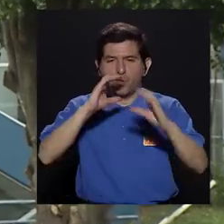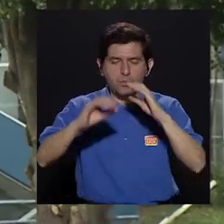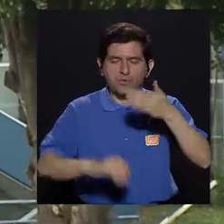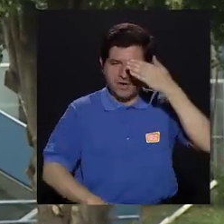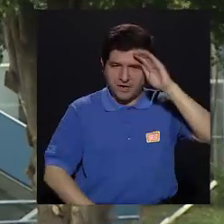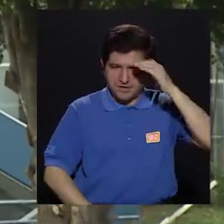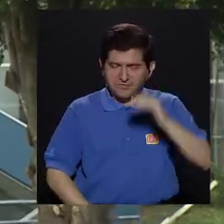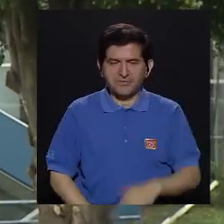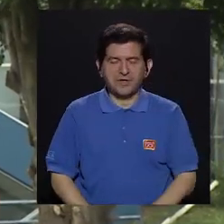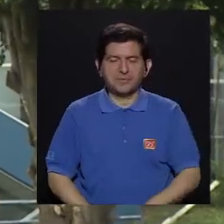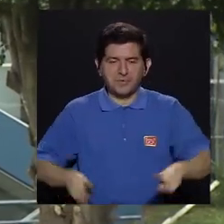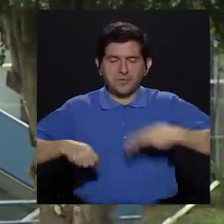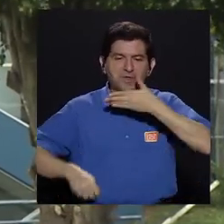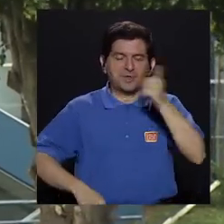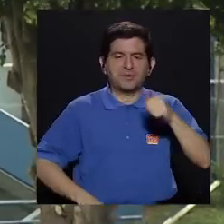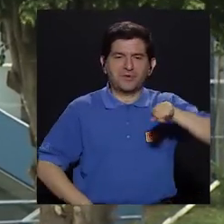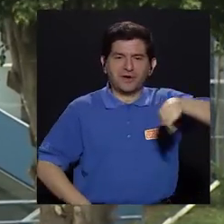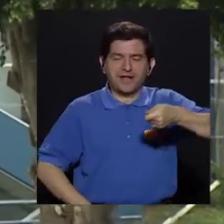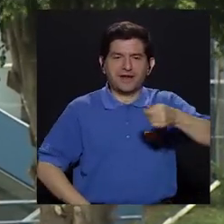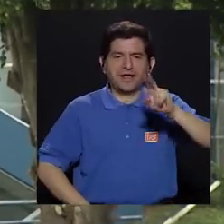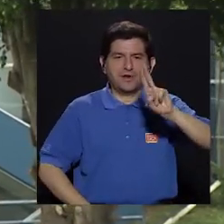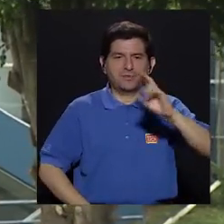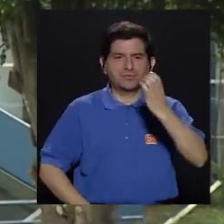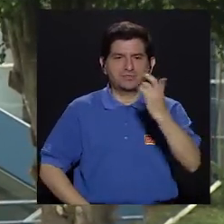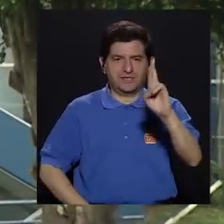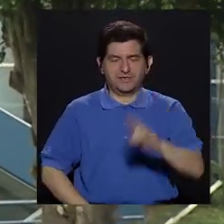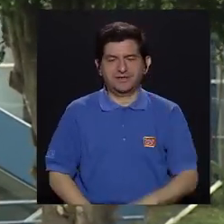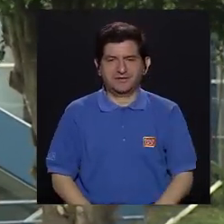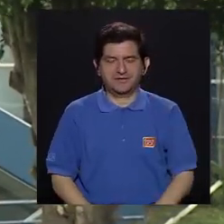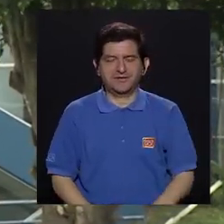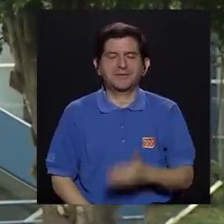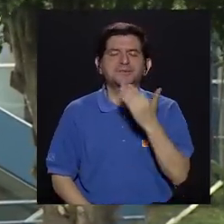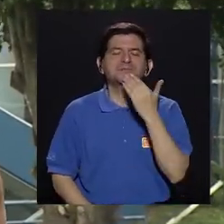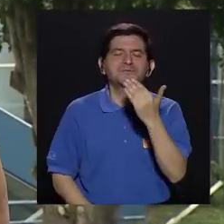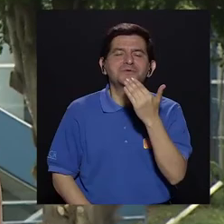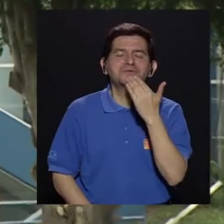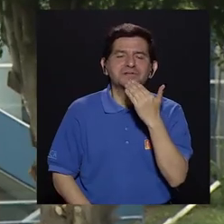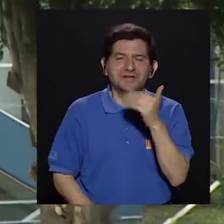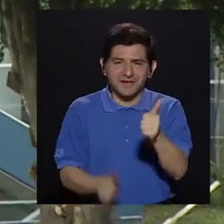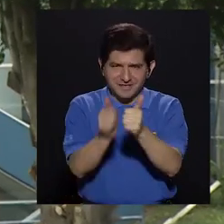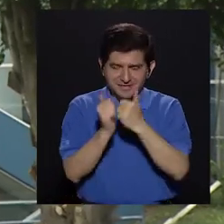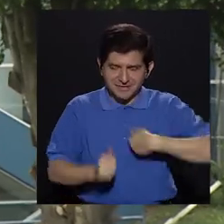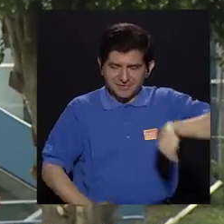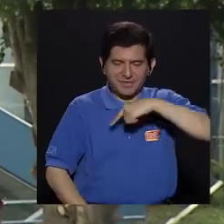2511-6959 o escribirnos al Facebook Vivir Mejor Canal UCR.